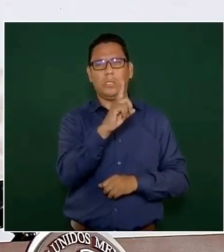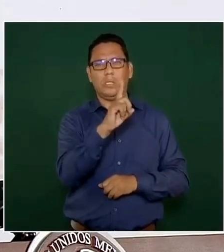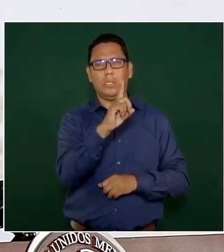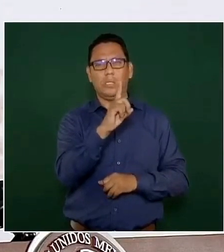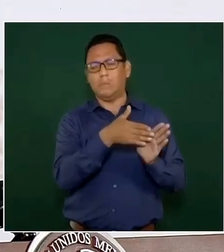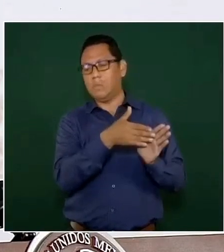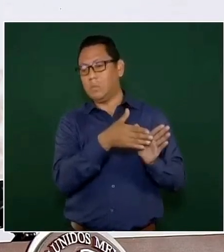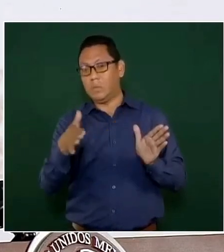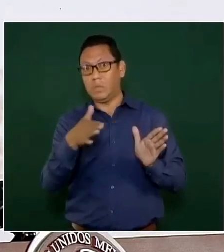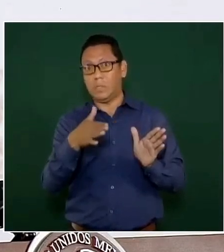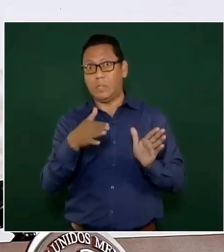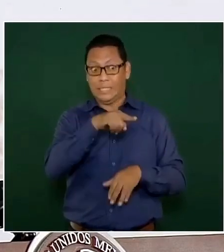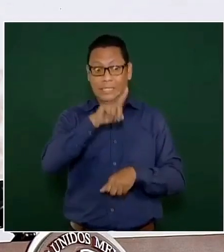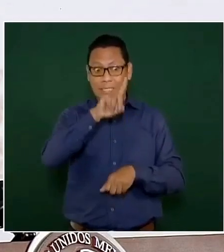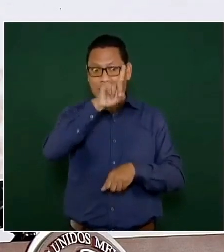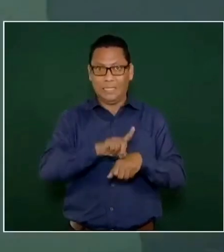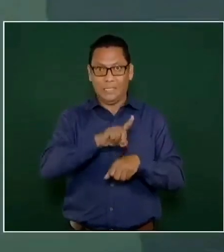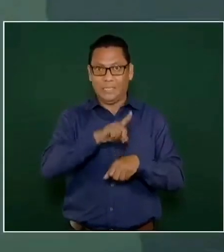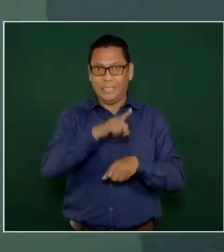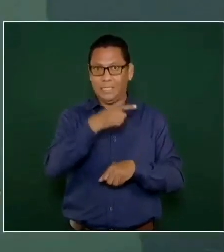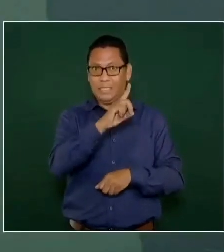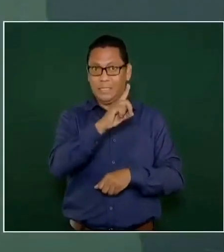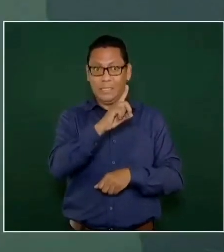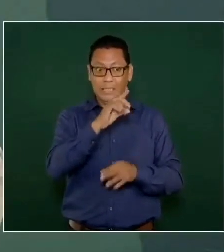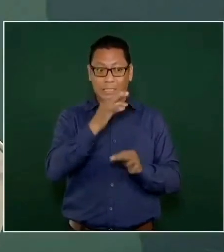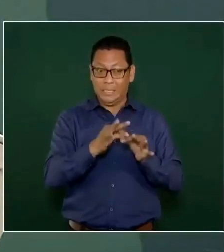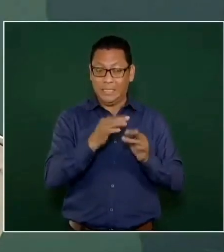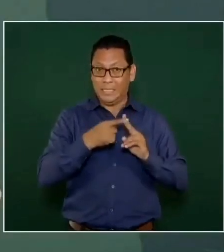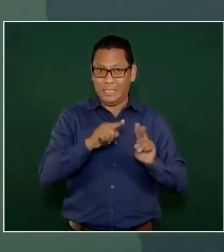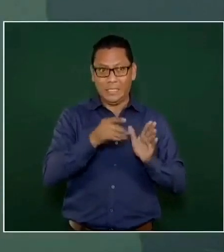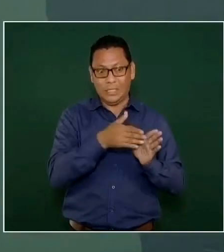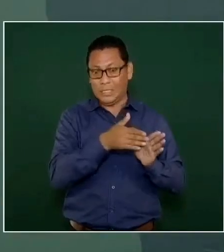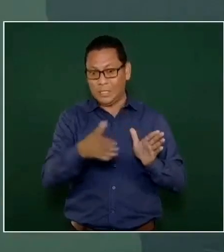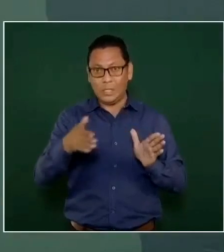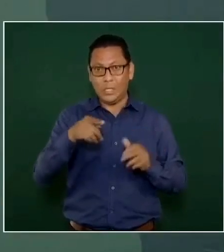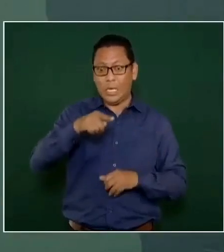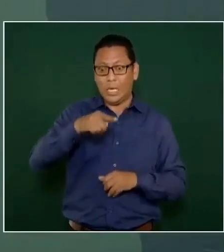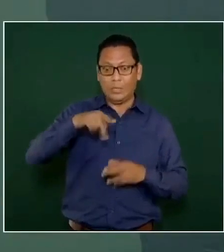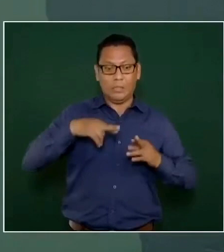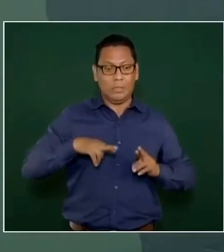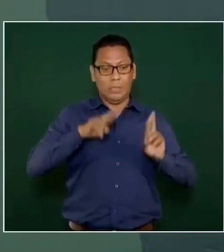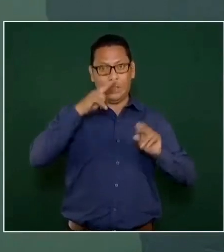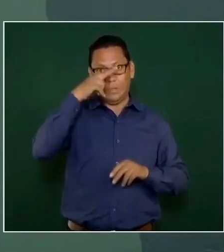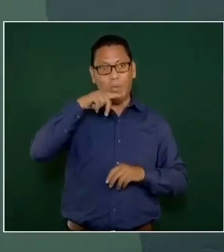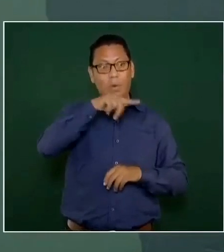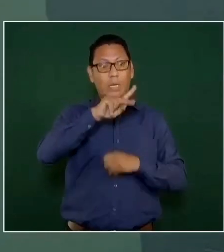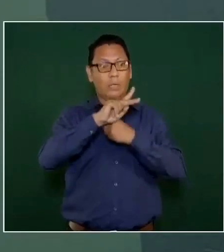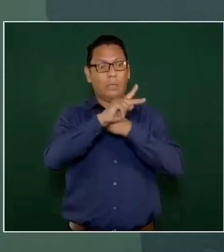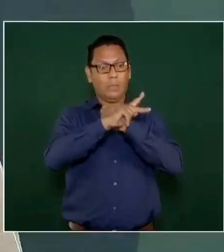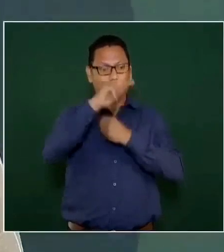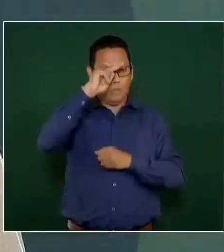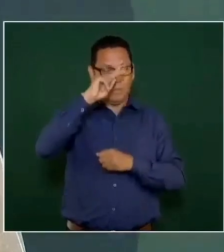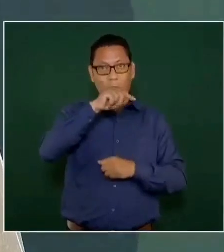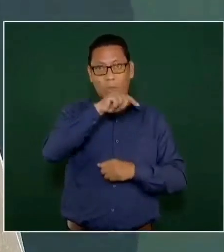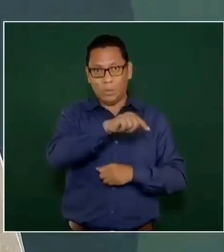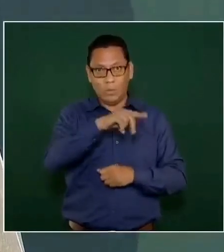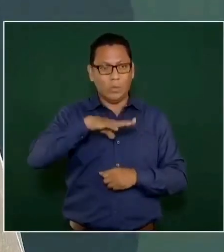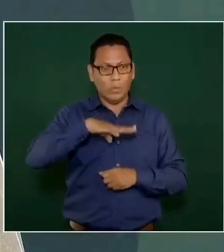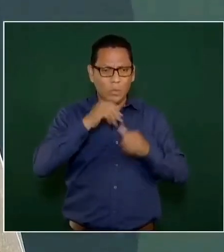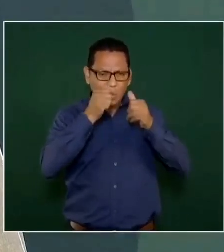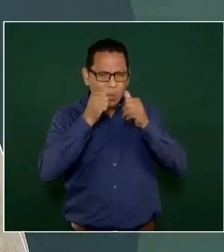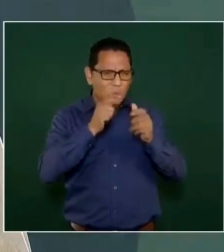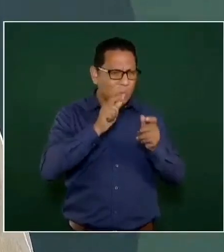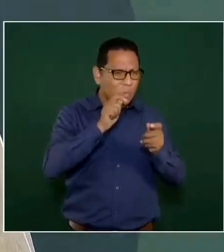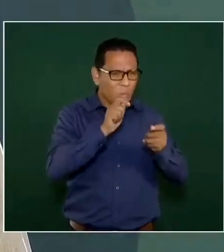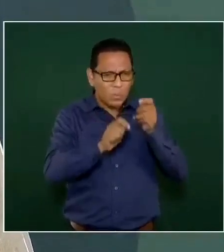Desde ese mismo día, todo el equipo de la embajada estuvo muy pendiente de la comunidad mexicana